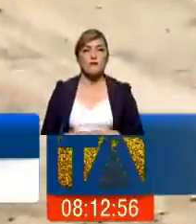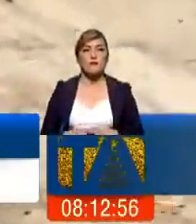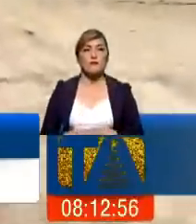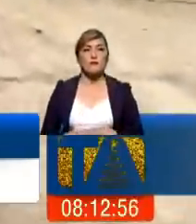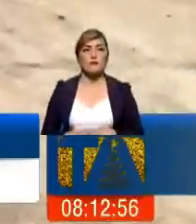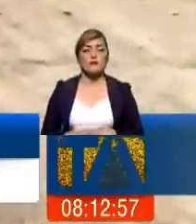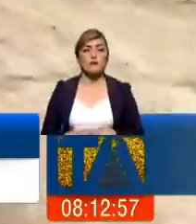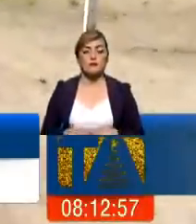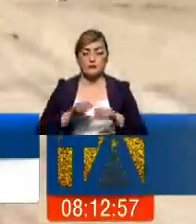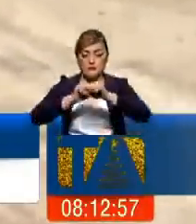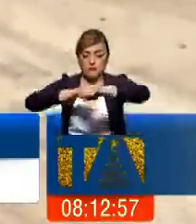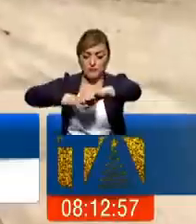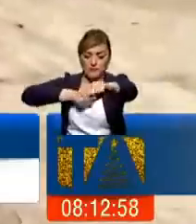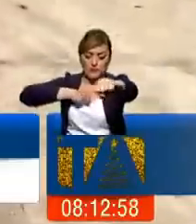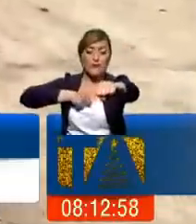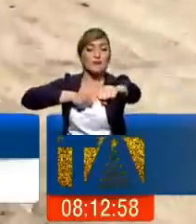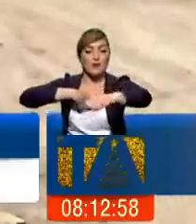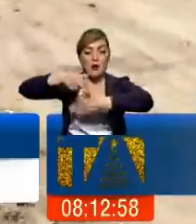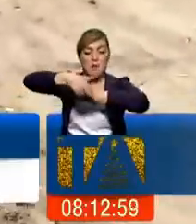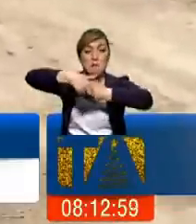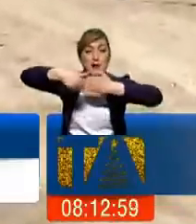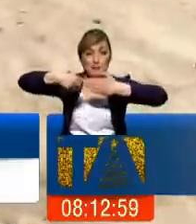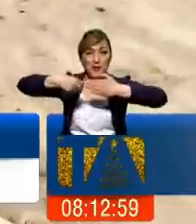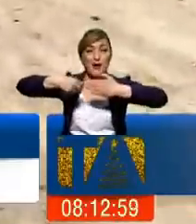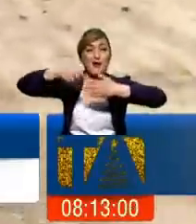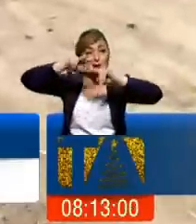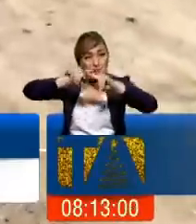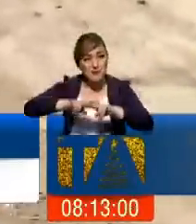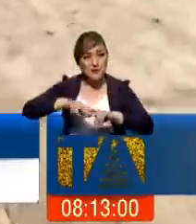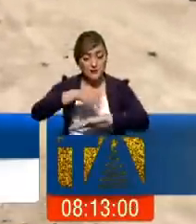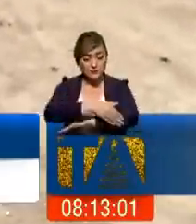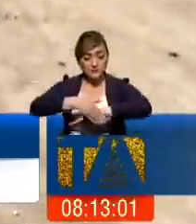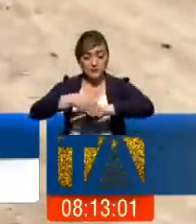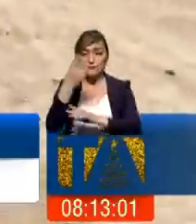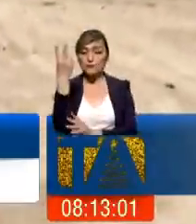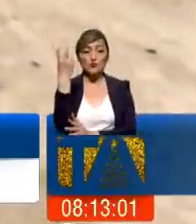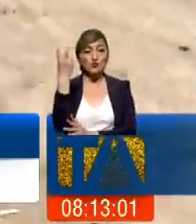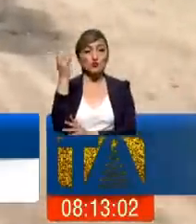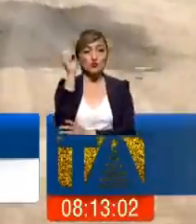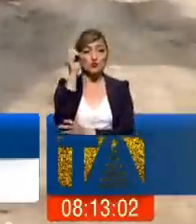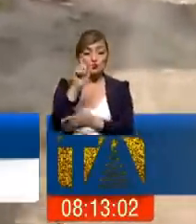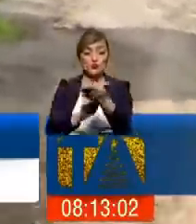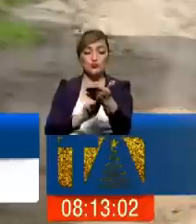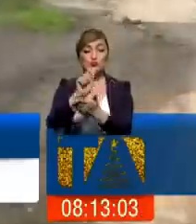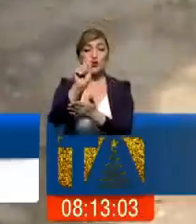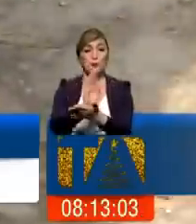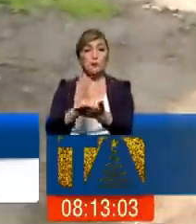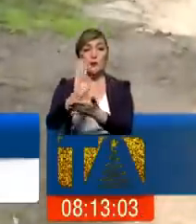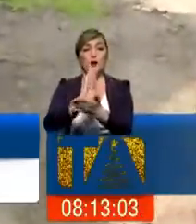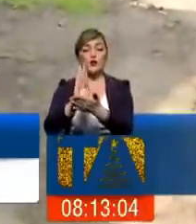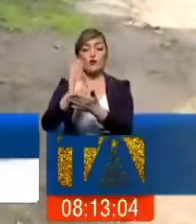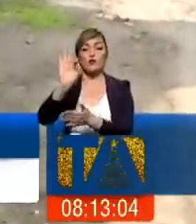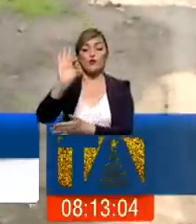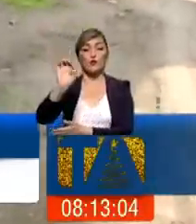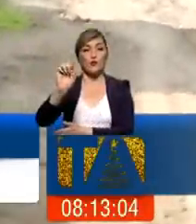revisar los planos en las mallas cartográficas de que esta vía, la 12 de octubre, fue aprobada por medio del barrio San Felipe